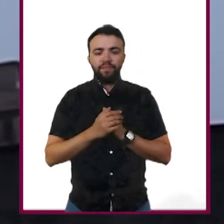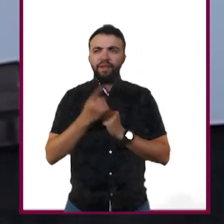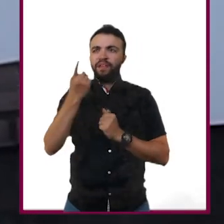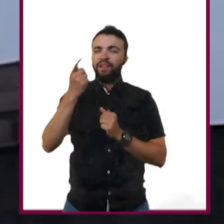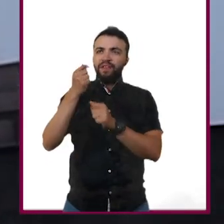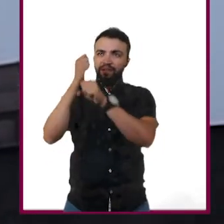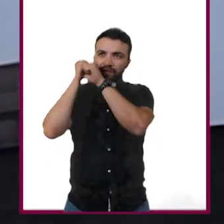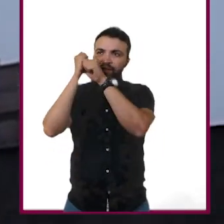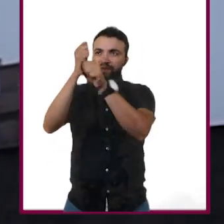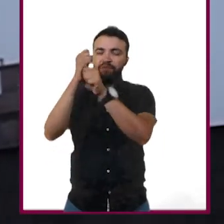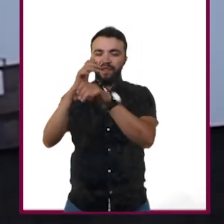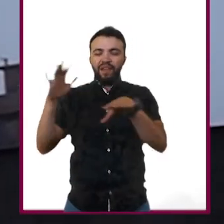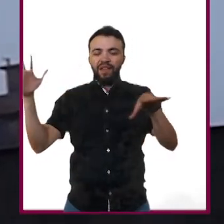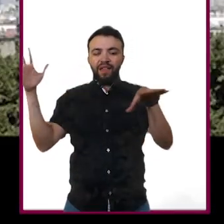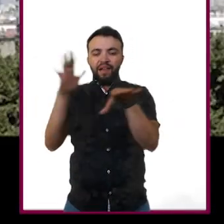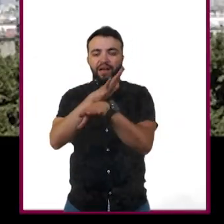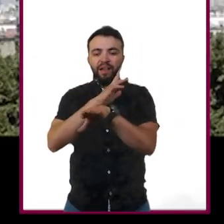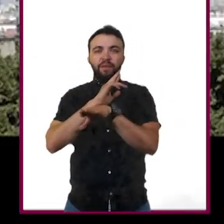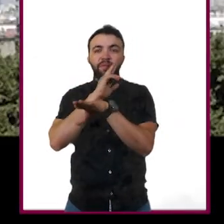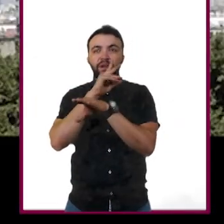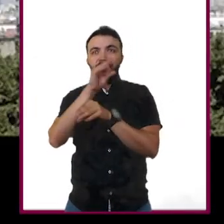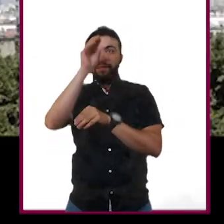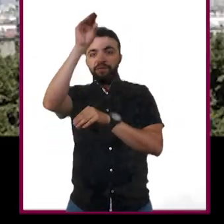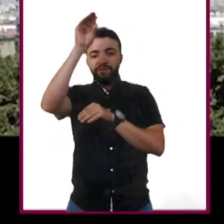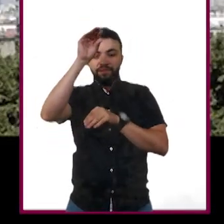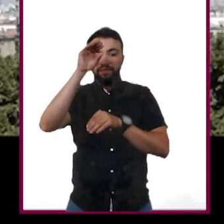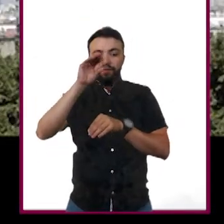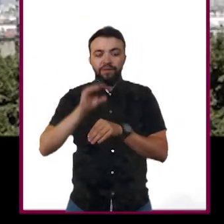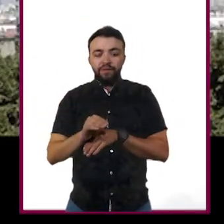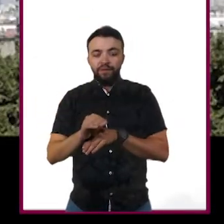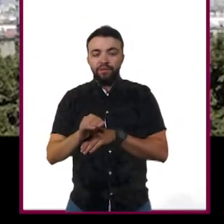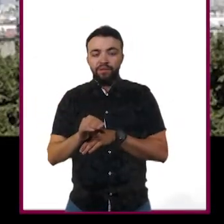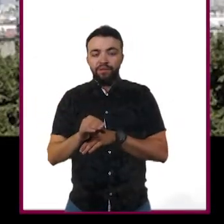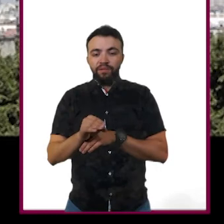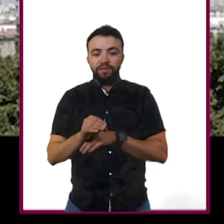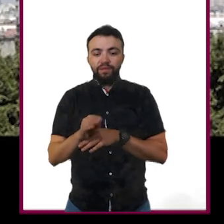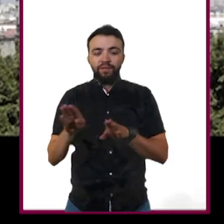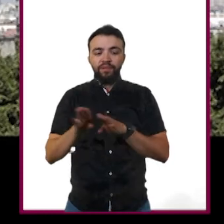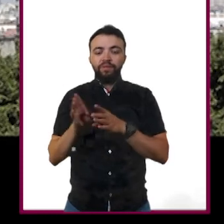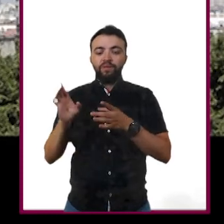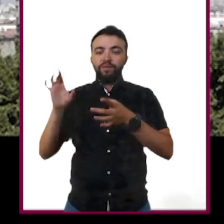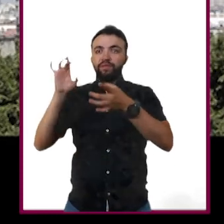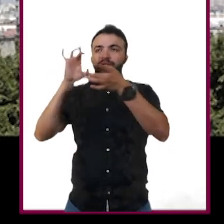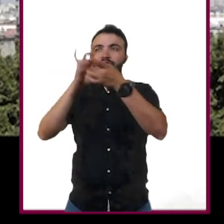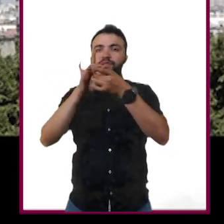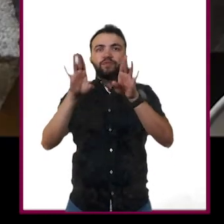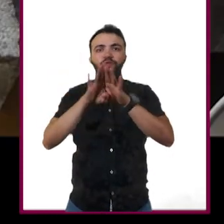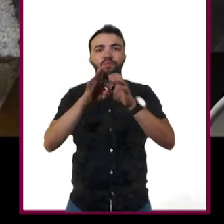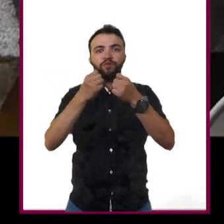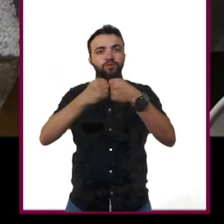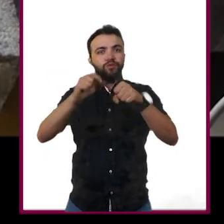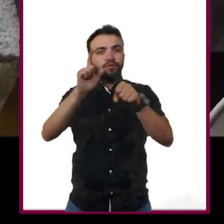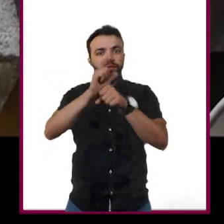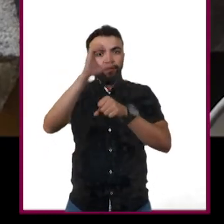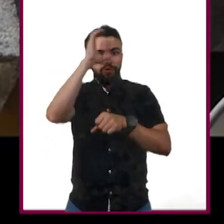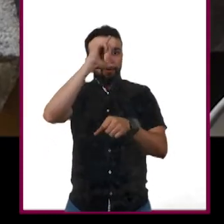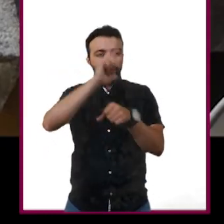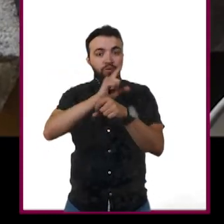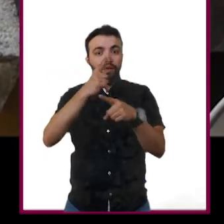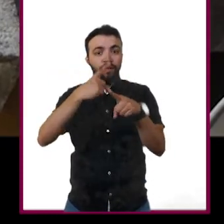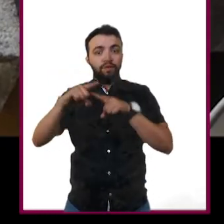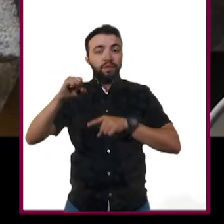reemplazado el timbre tradicional y son dispositivos que, en muchos sentidos, fueron de la mano con los cambios socioculturales a lo largo del